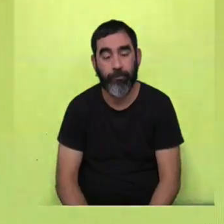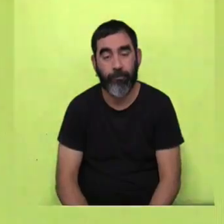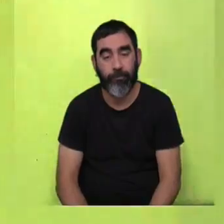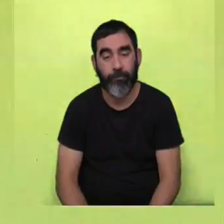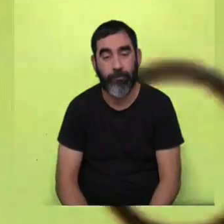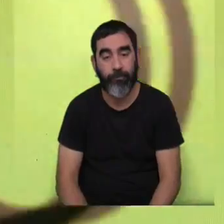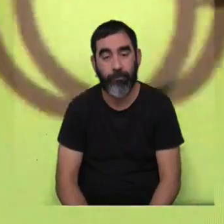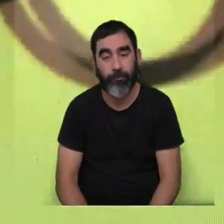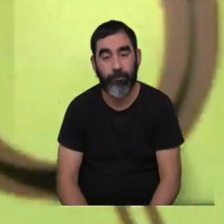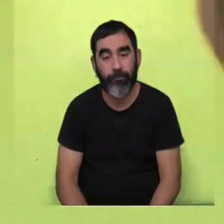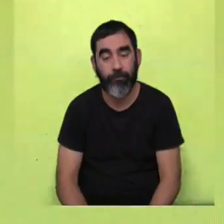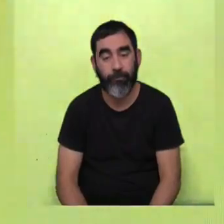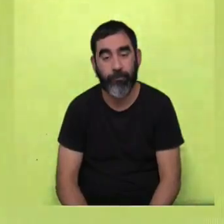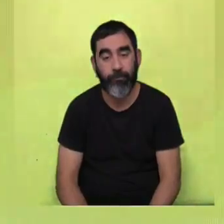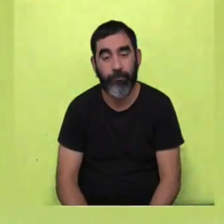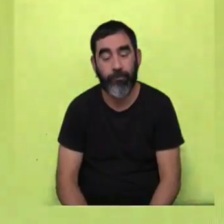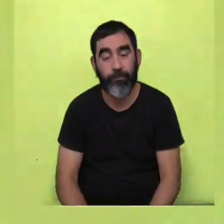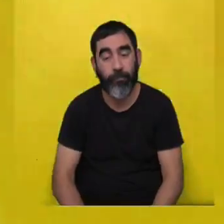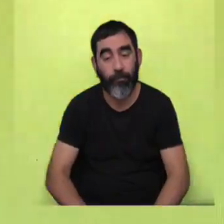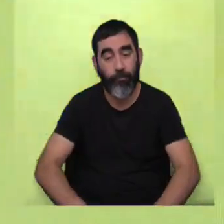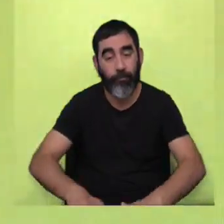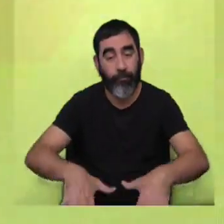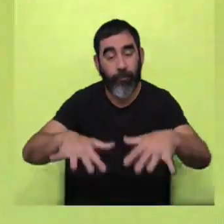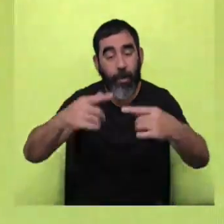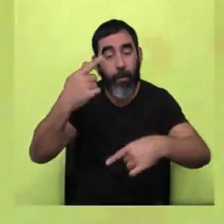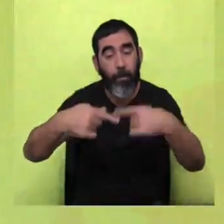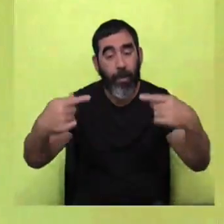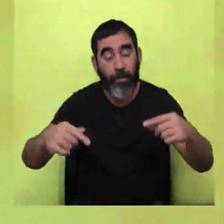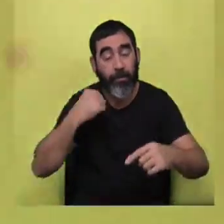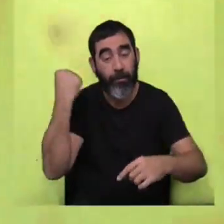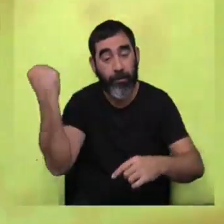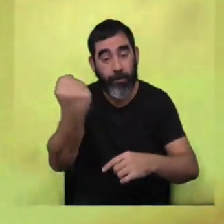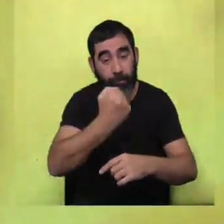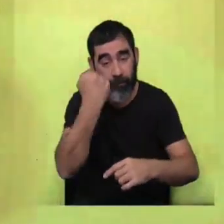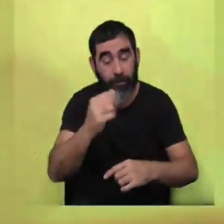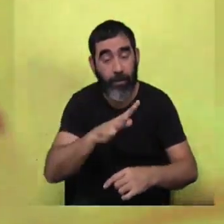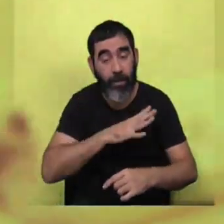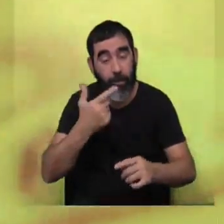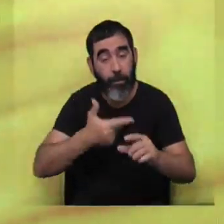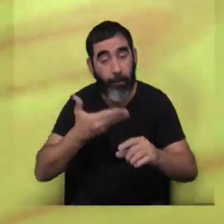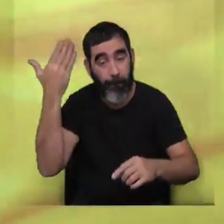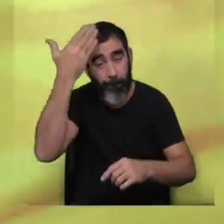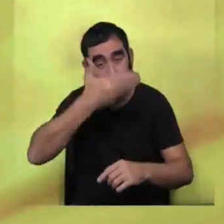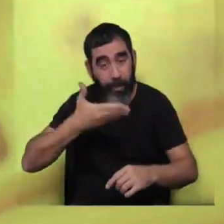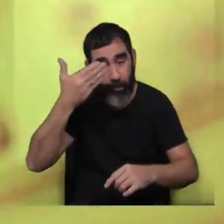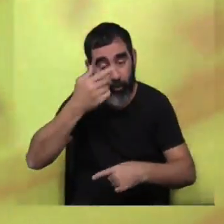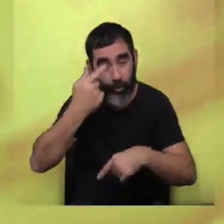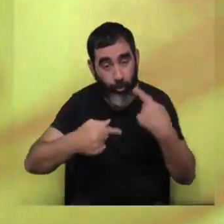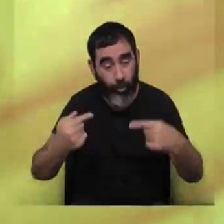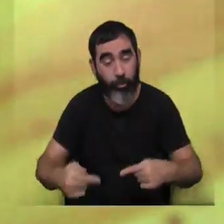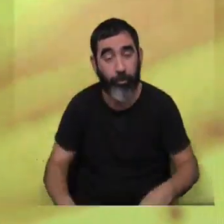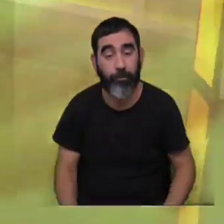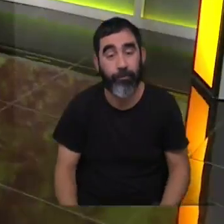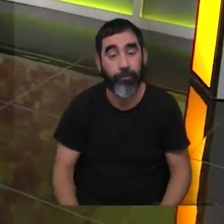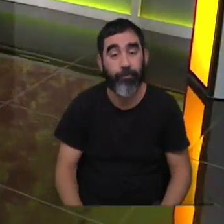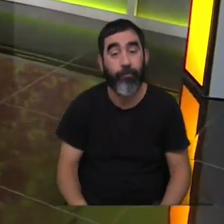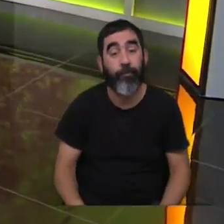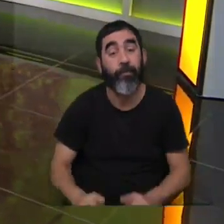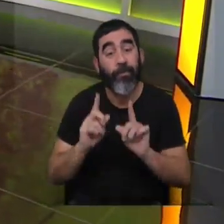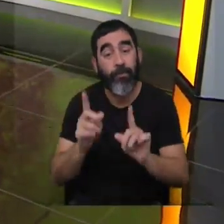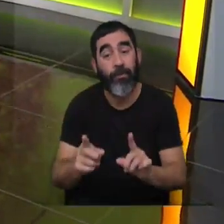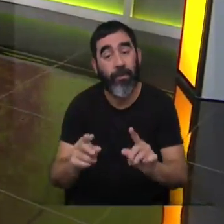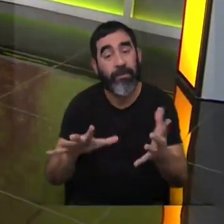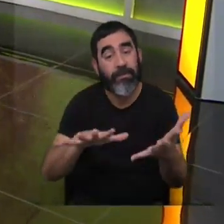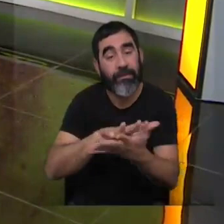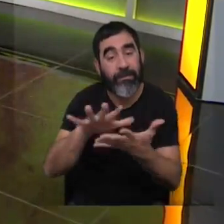O sea que no solamente, Daniela, la acumulación de esa materia orgánica la que hace que haya petróleo, hidrocarburos en estado natural, sino las